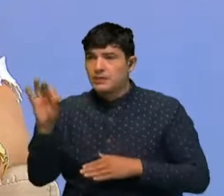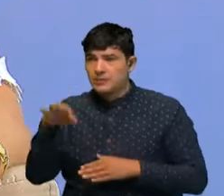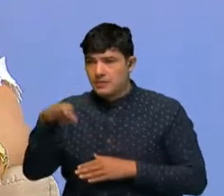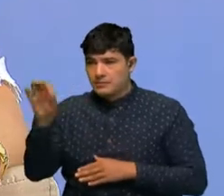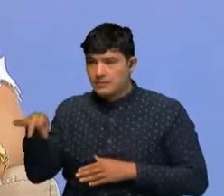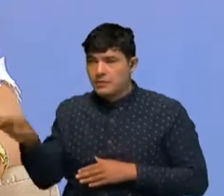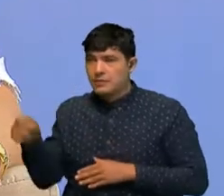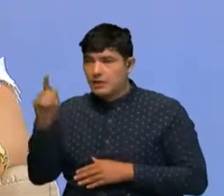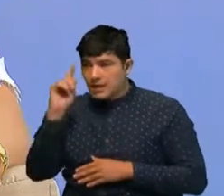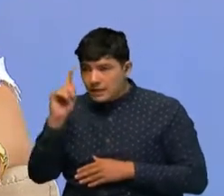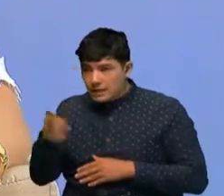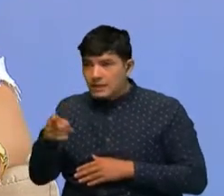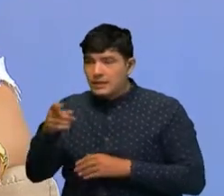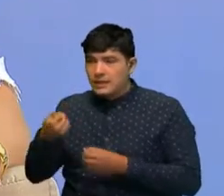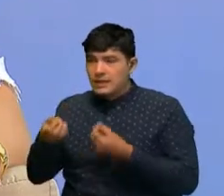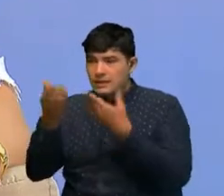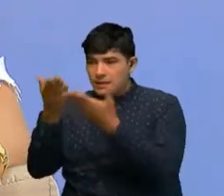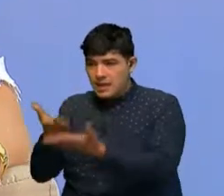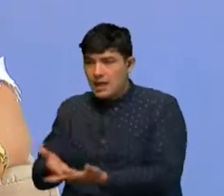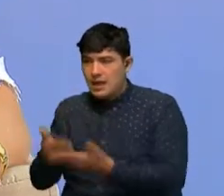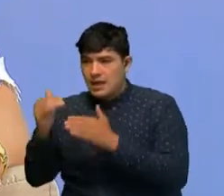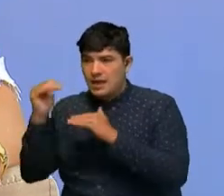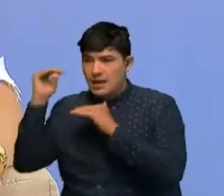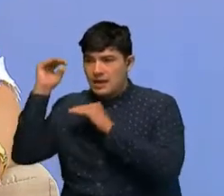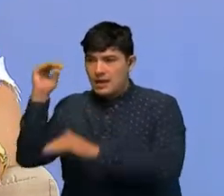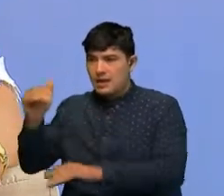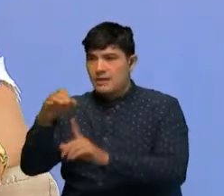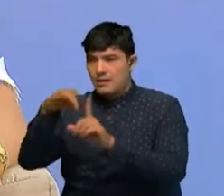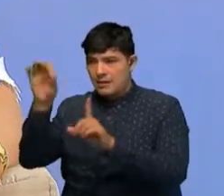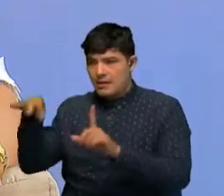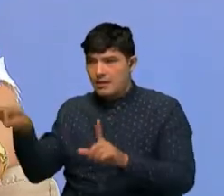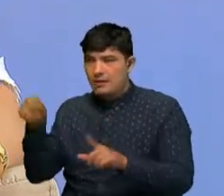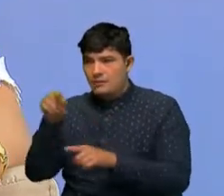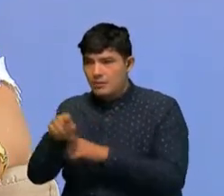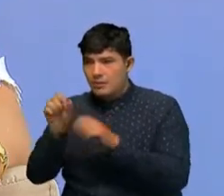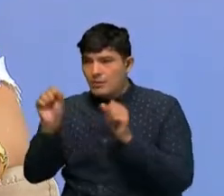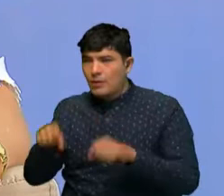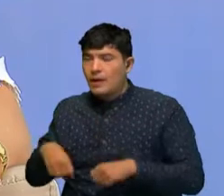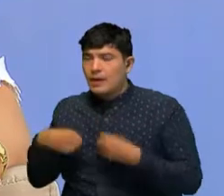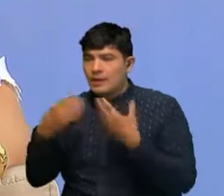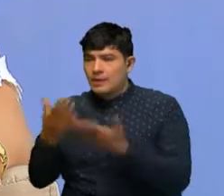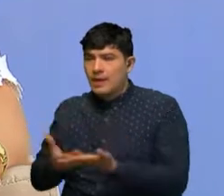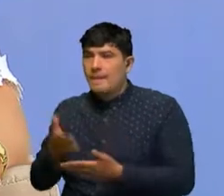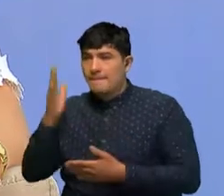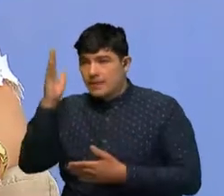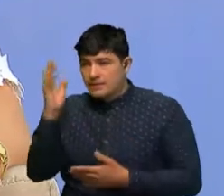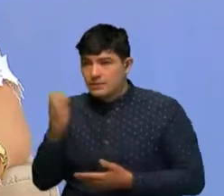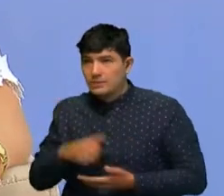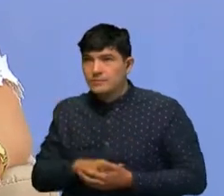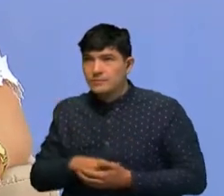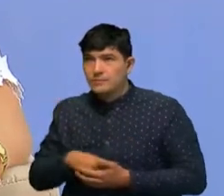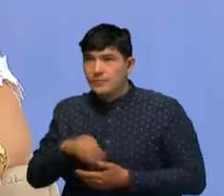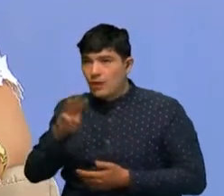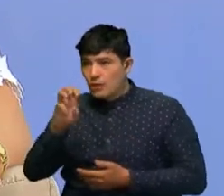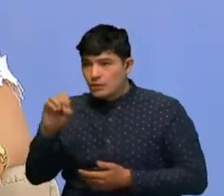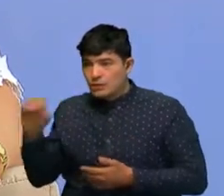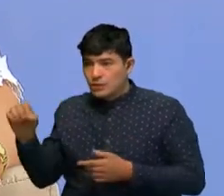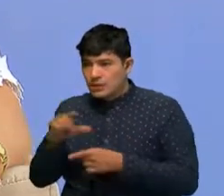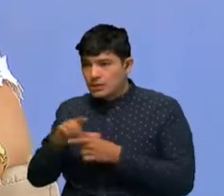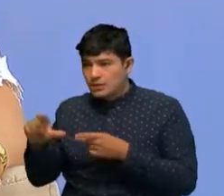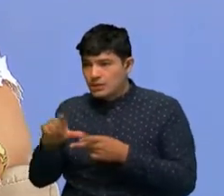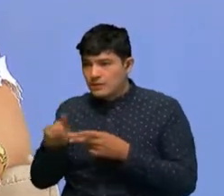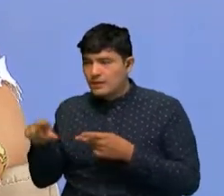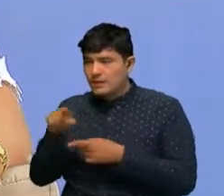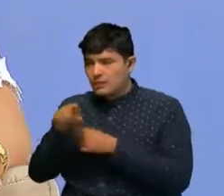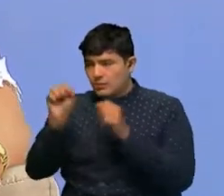es donde se le va a dar el monto porcentual de lo que usted va a salir pensionada. Con las 800 semanas divinamente